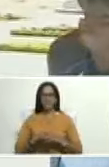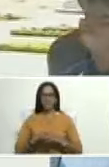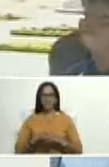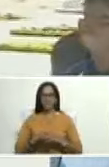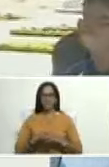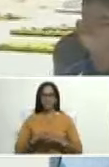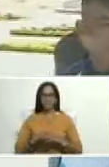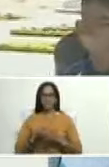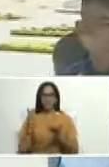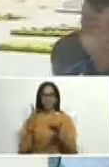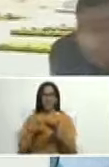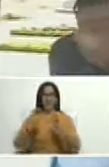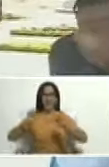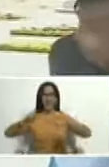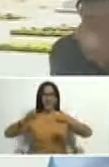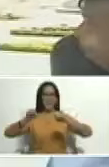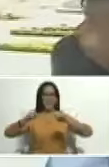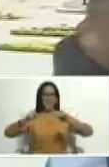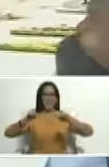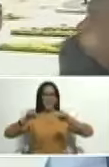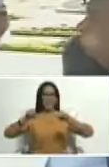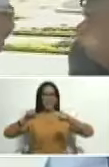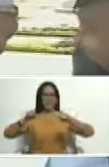Llegaron los motorizados.